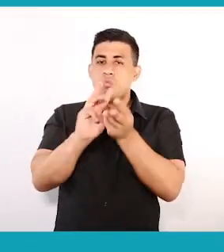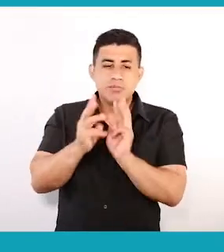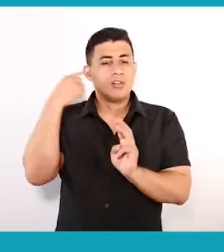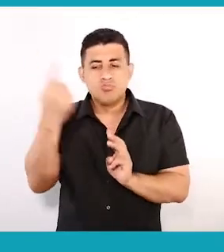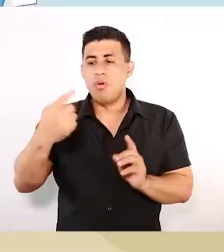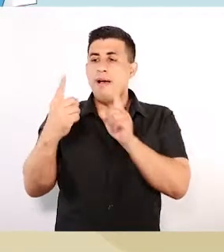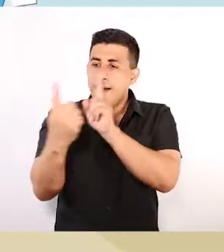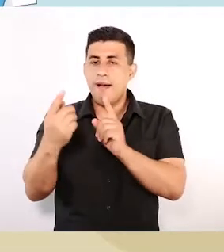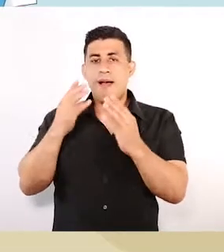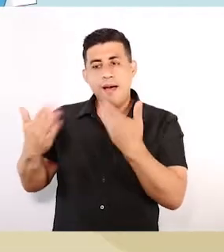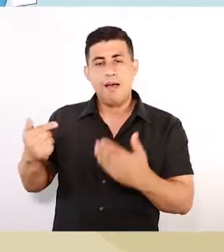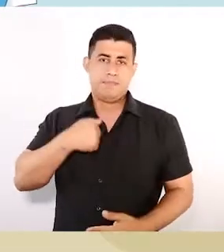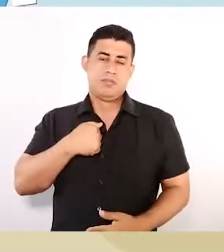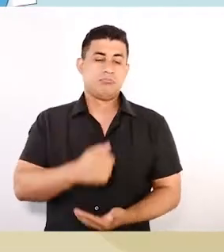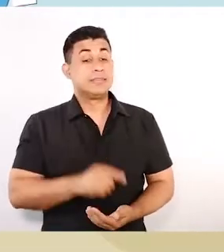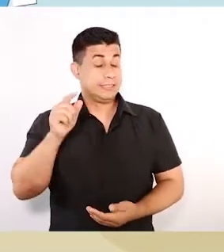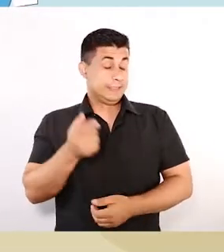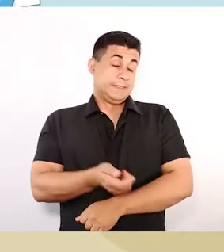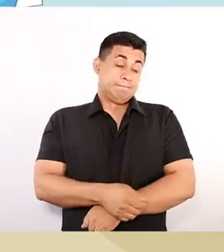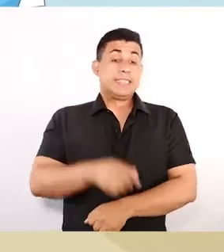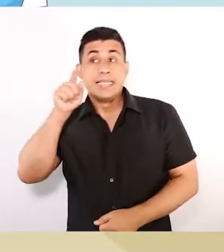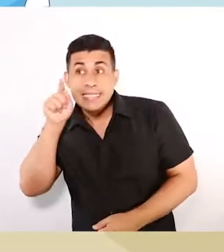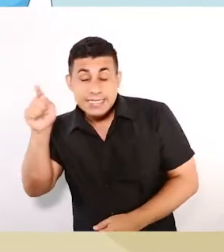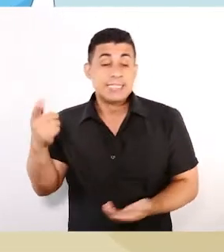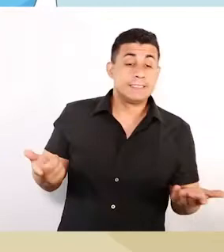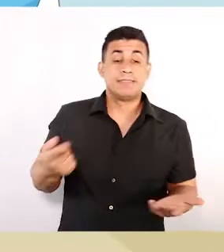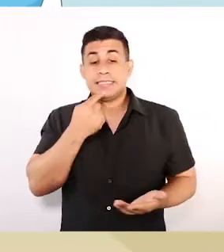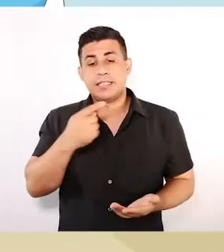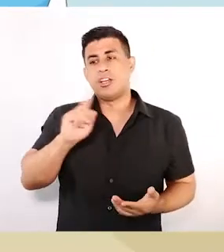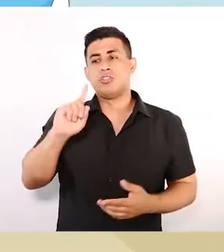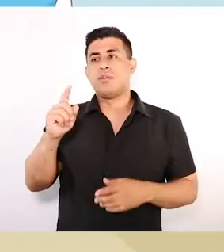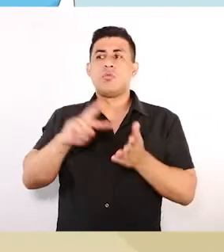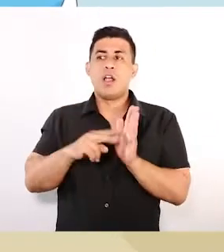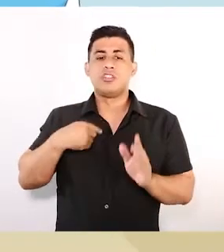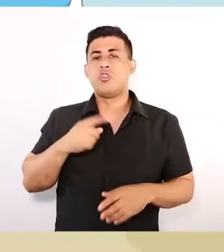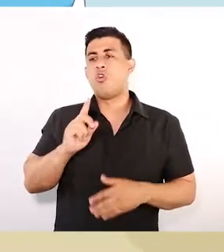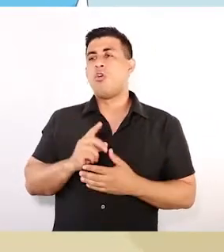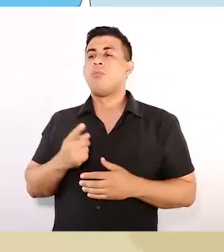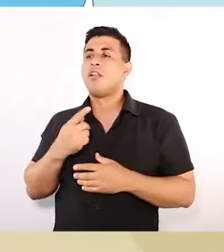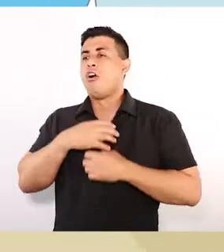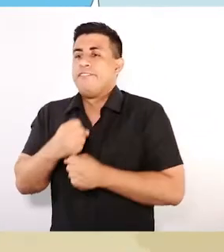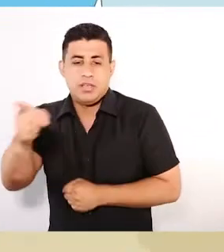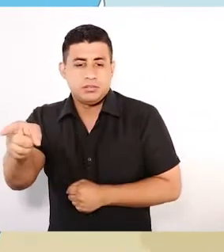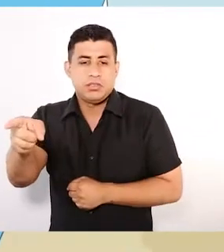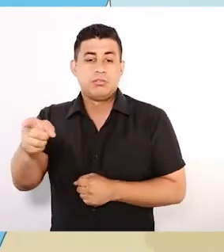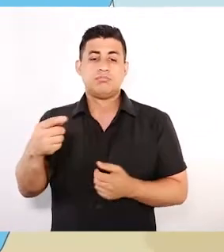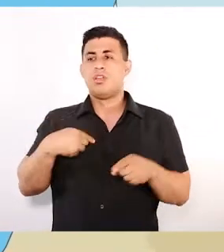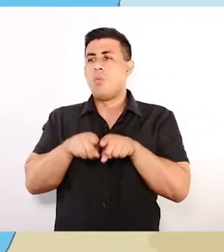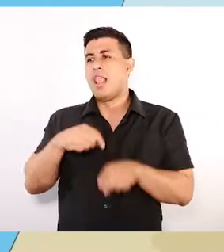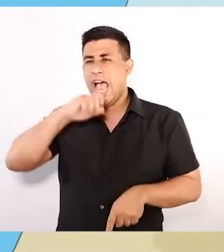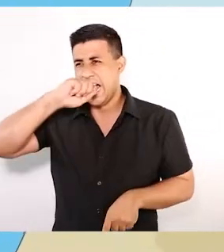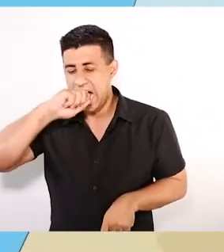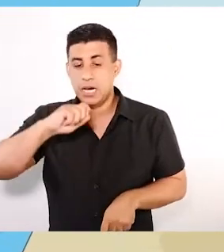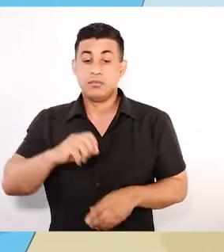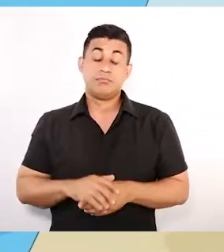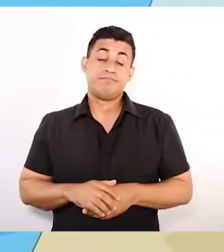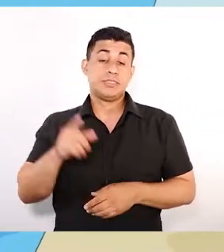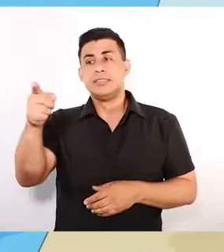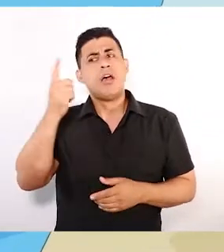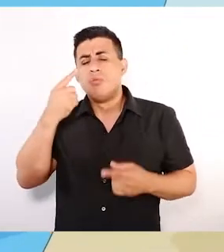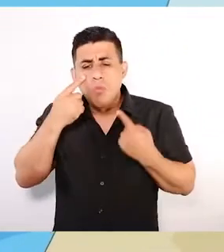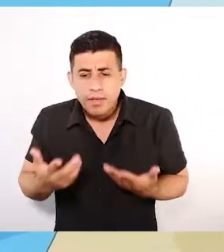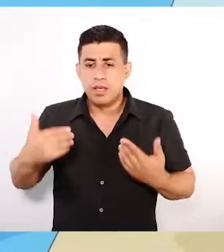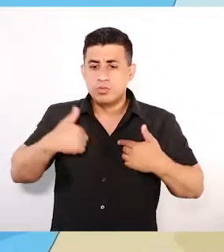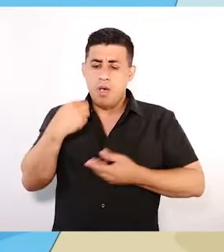conmigo. Ella dice que no confío en ella y que soy muy celoso. No se da cuenta que lo hago porque la amo y por protegerla